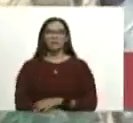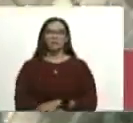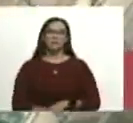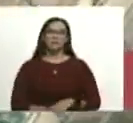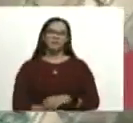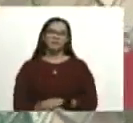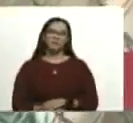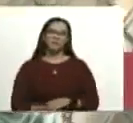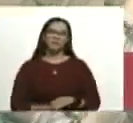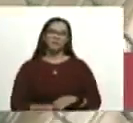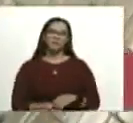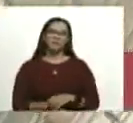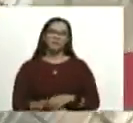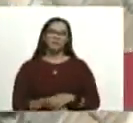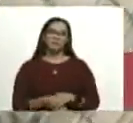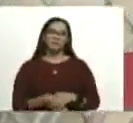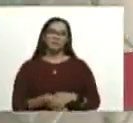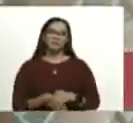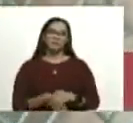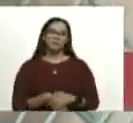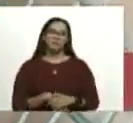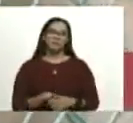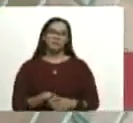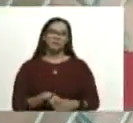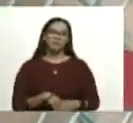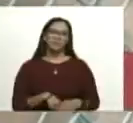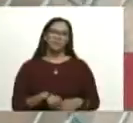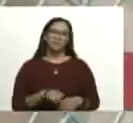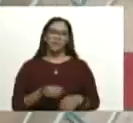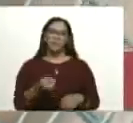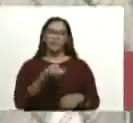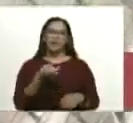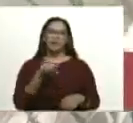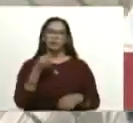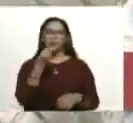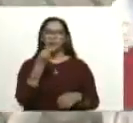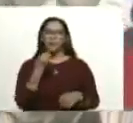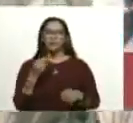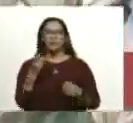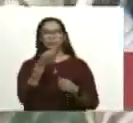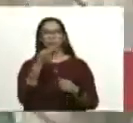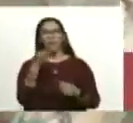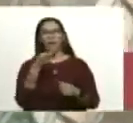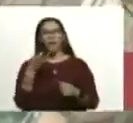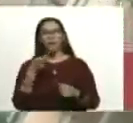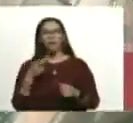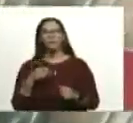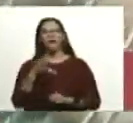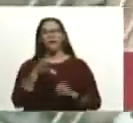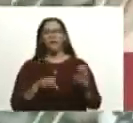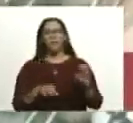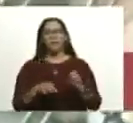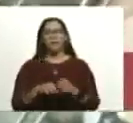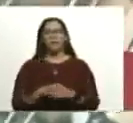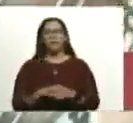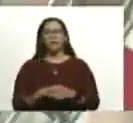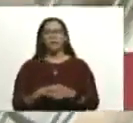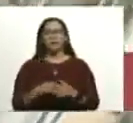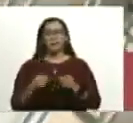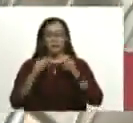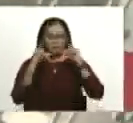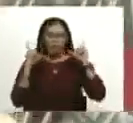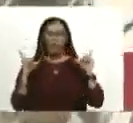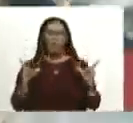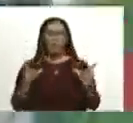levante la compuerta, él va a buscar su comida, tiene que descubrirla, y eso para que el animal no pierda su instinto de